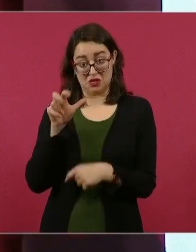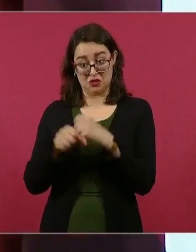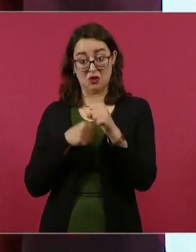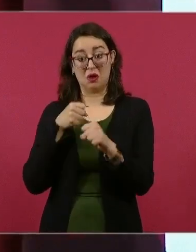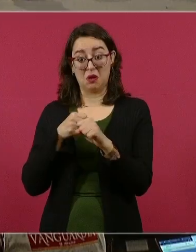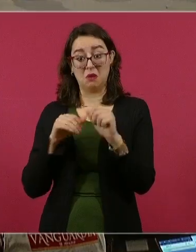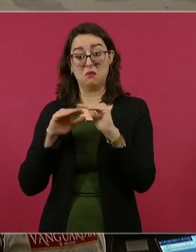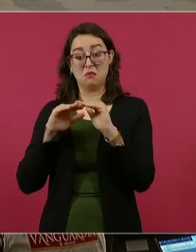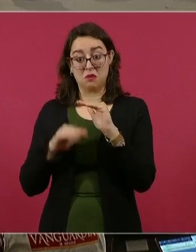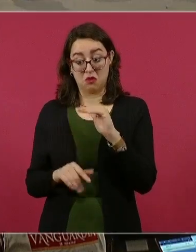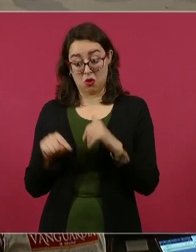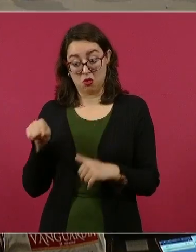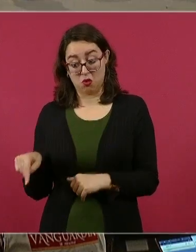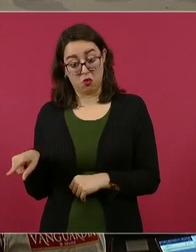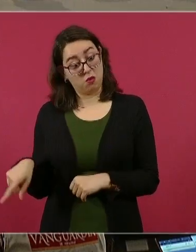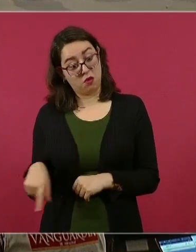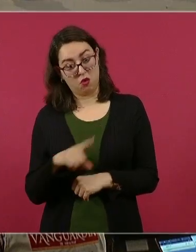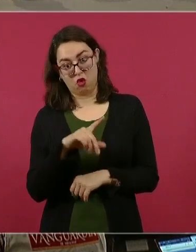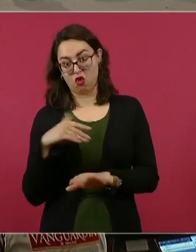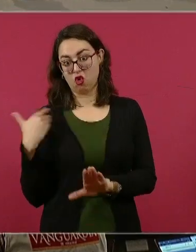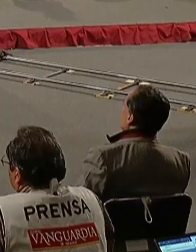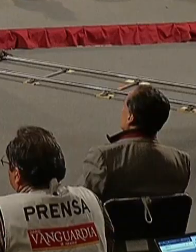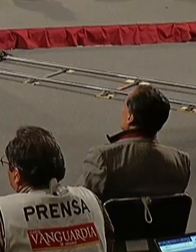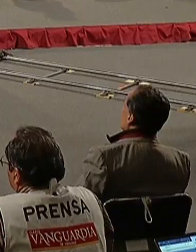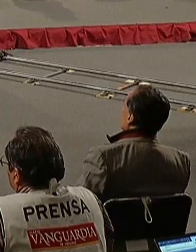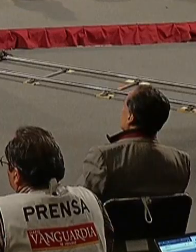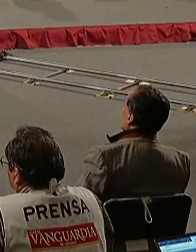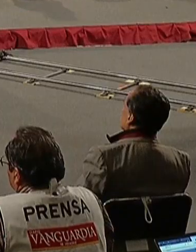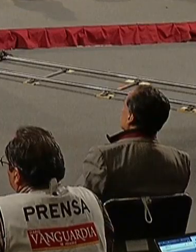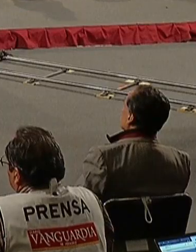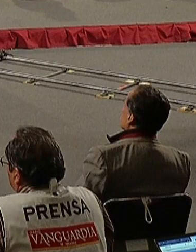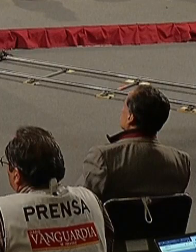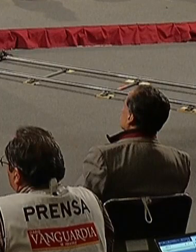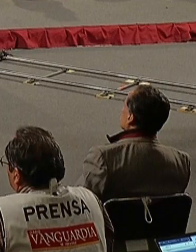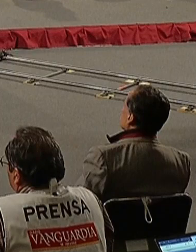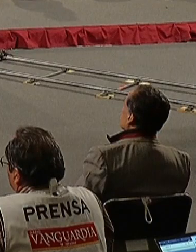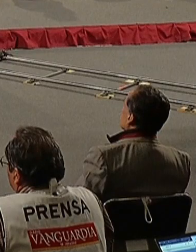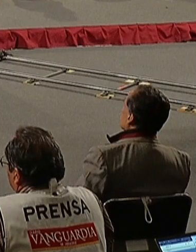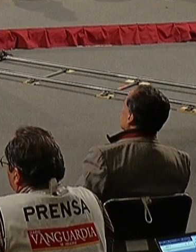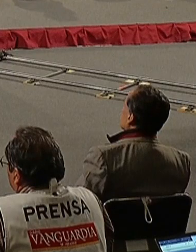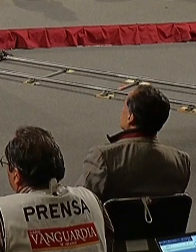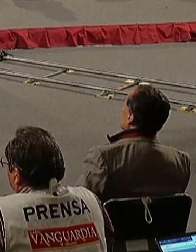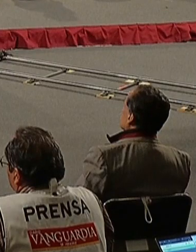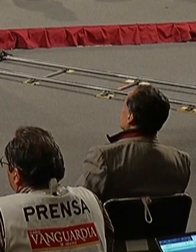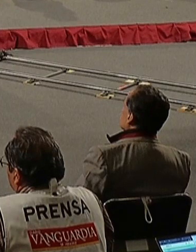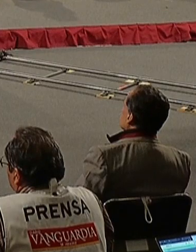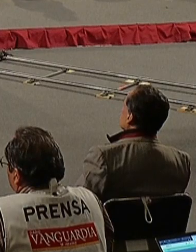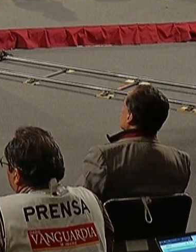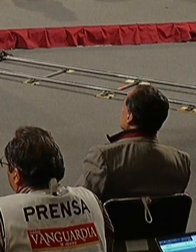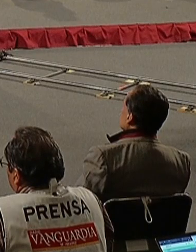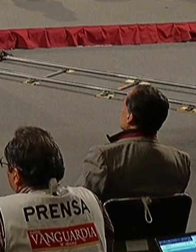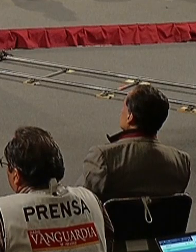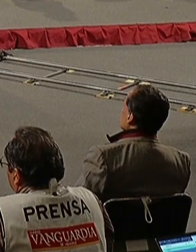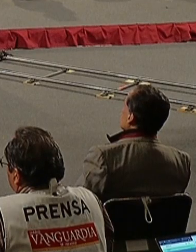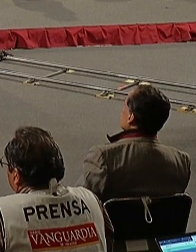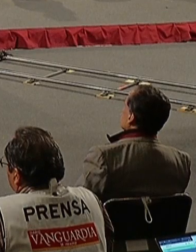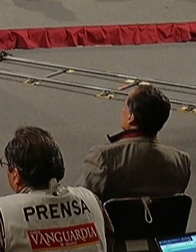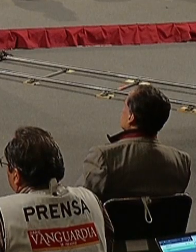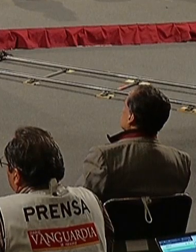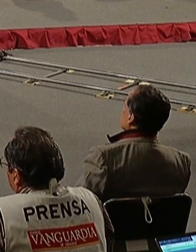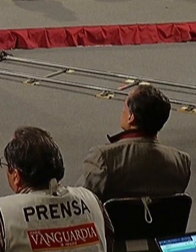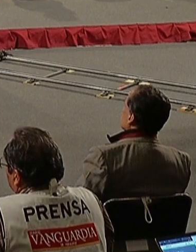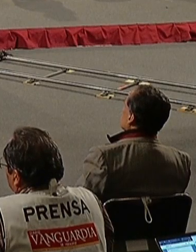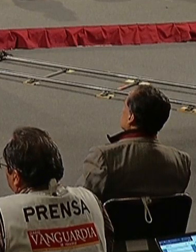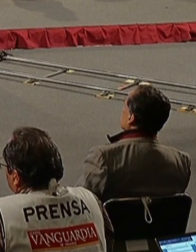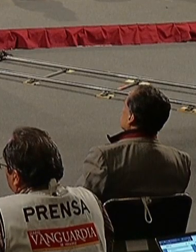ejercer violencia hacia otra persona adulta a través de la infancia. Desde luego, por su naturaleza, puede ser violencia física,